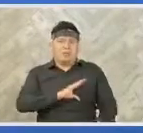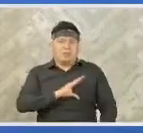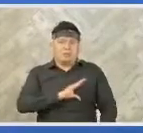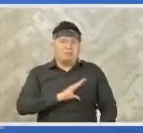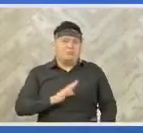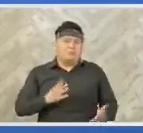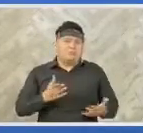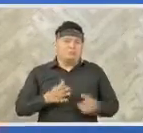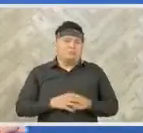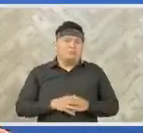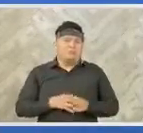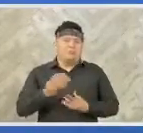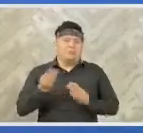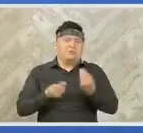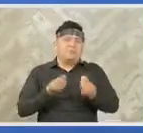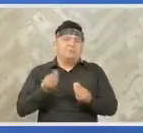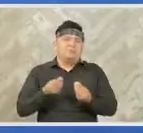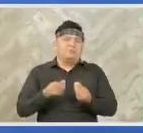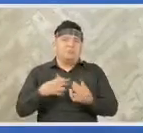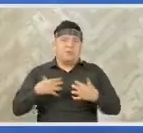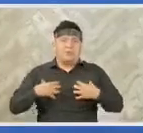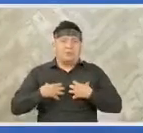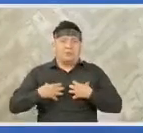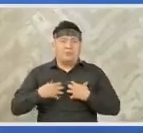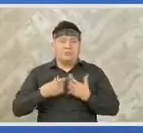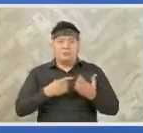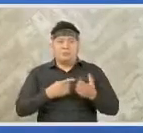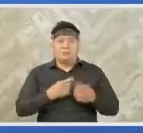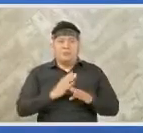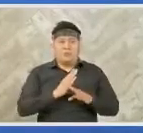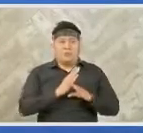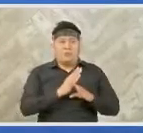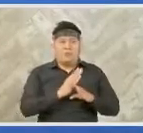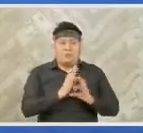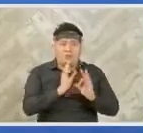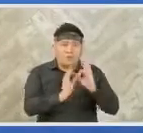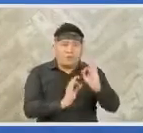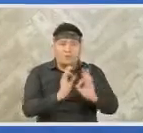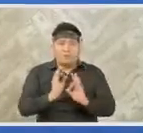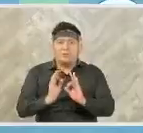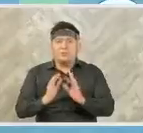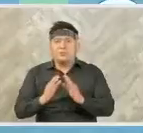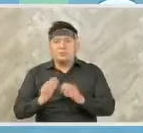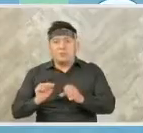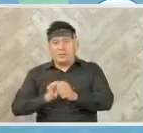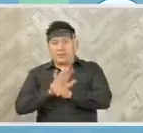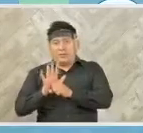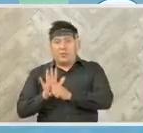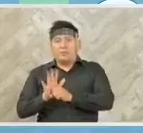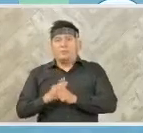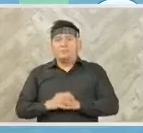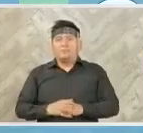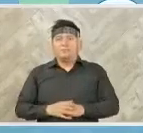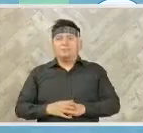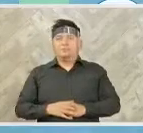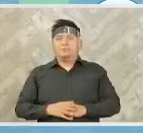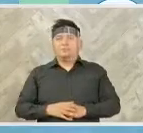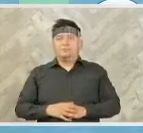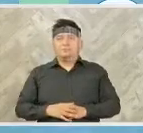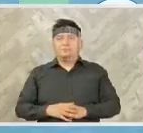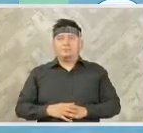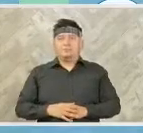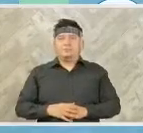derechos? Y también si los animales fueron sujetos de protección en el marco de la pandemia. Sí, Viviana, quizás no